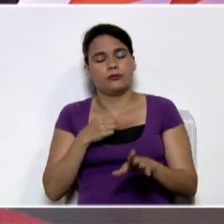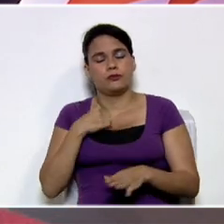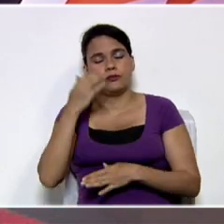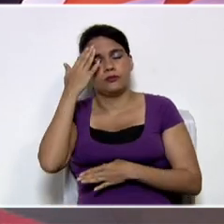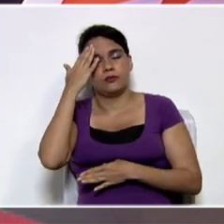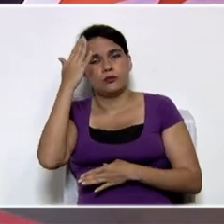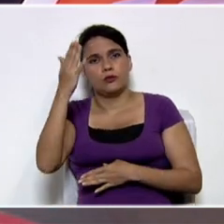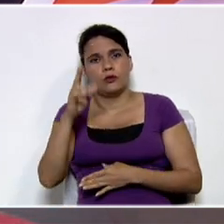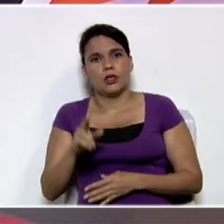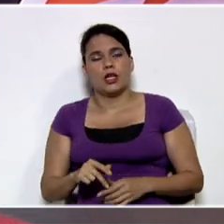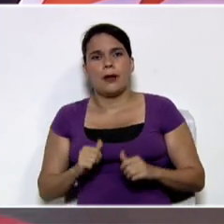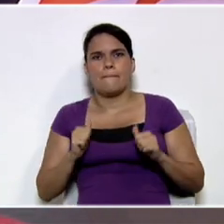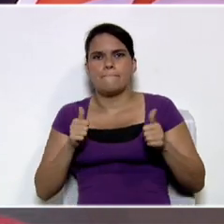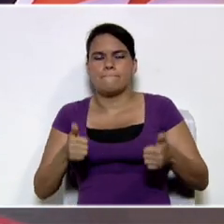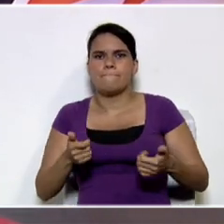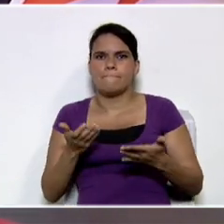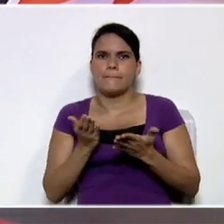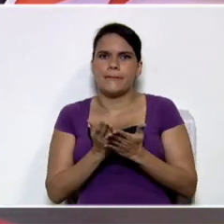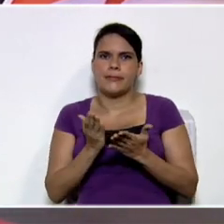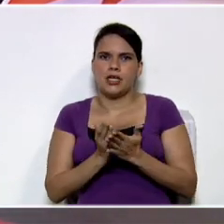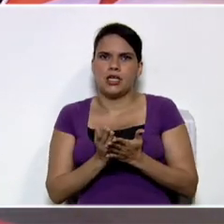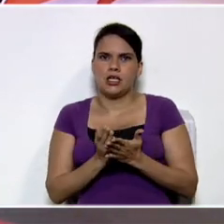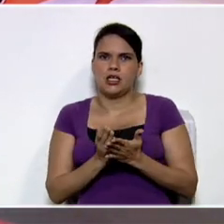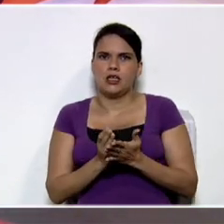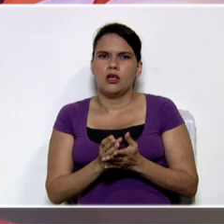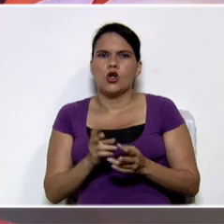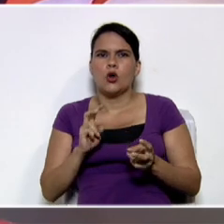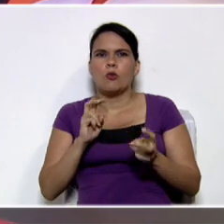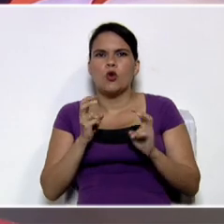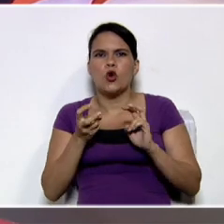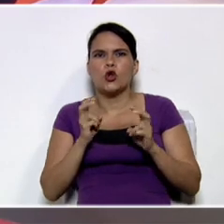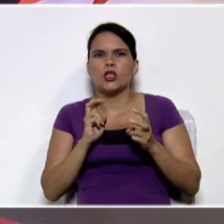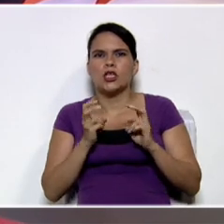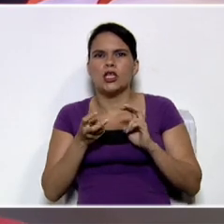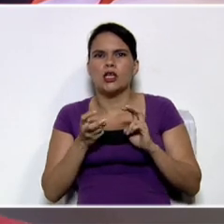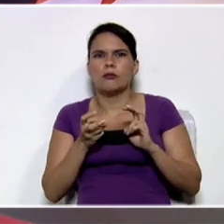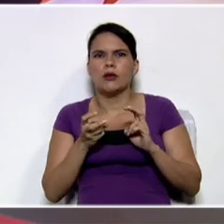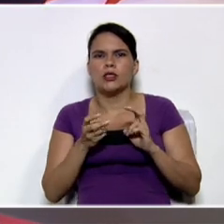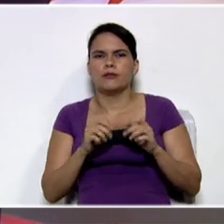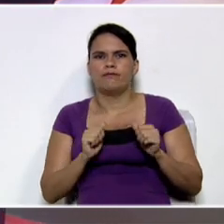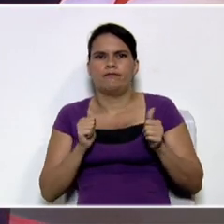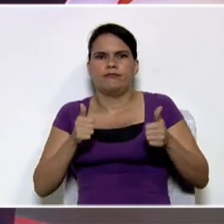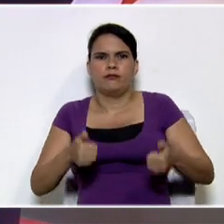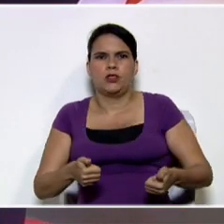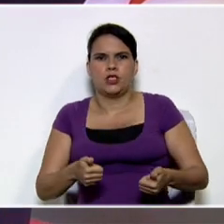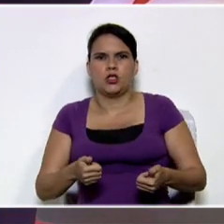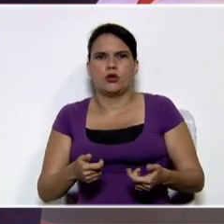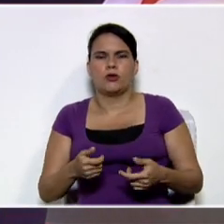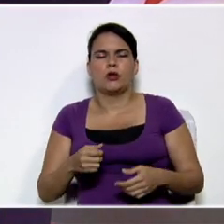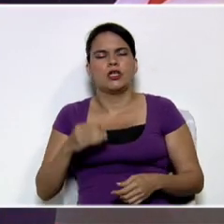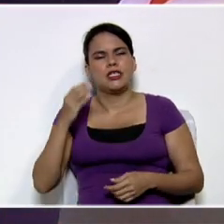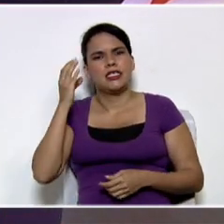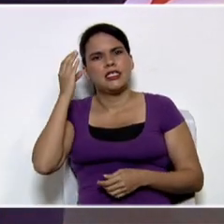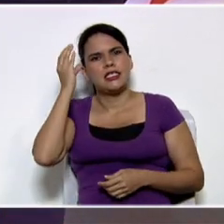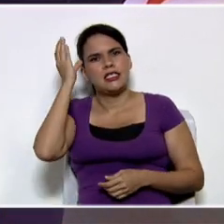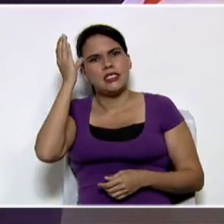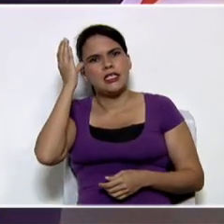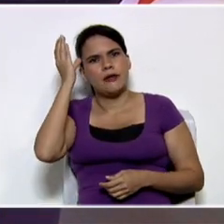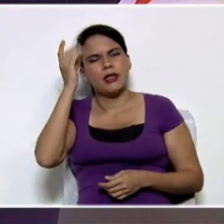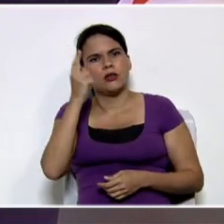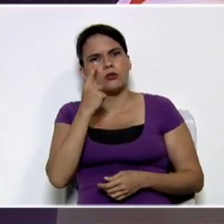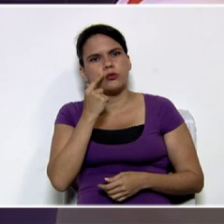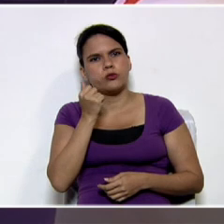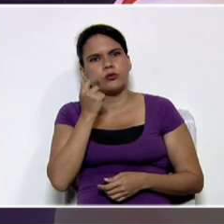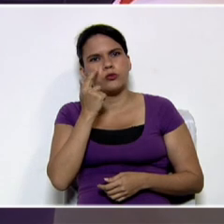al inicio de esta clase que como tema generador vamos a abordar lo que corresponde a saberes,